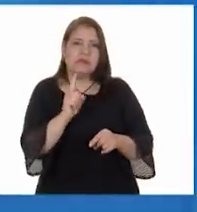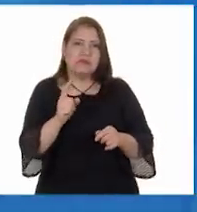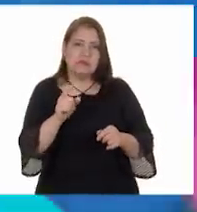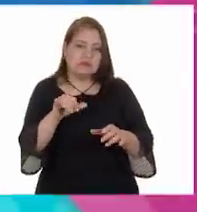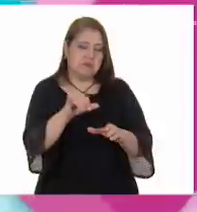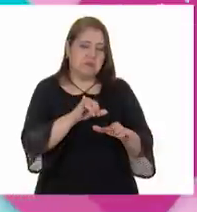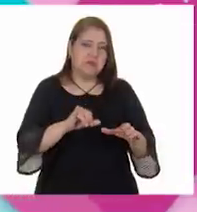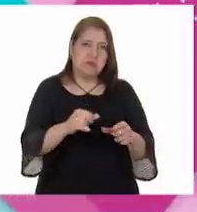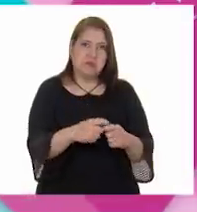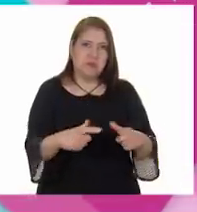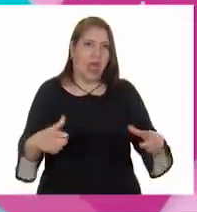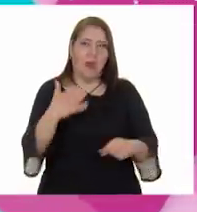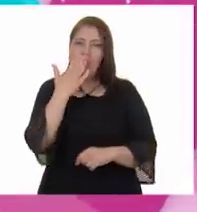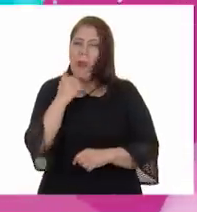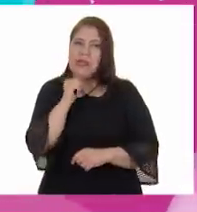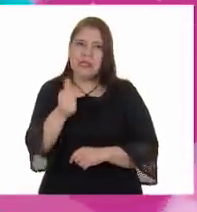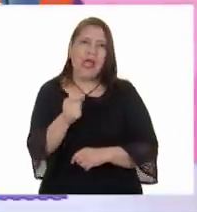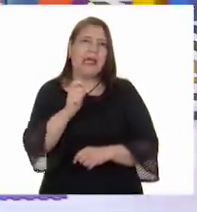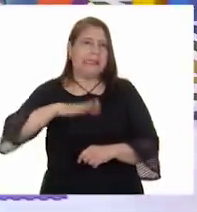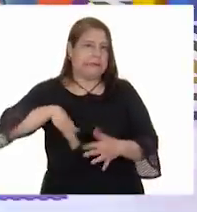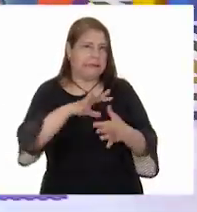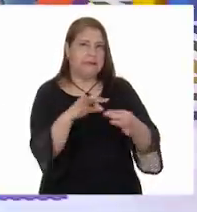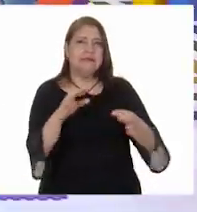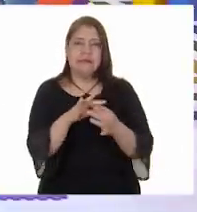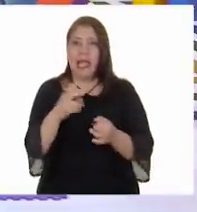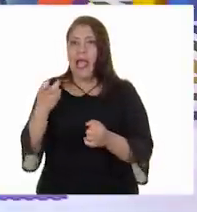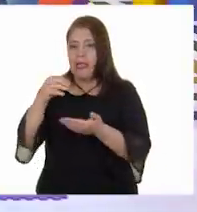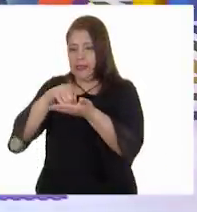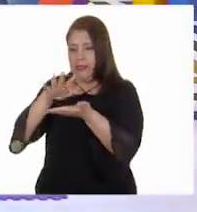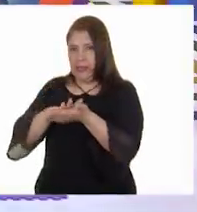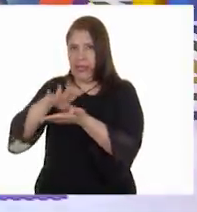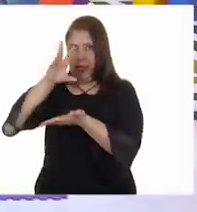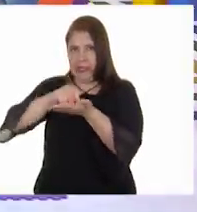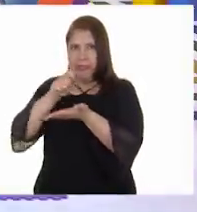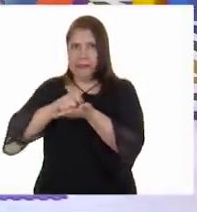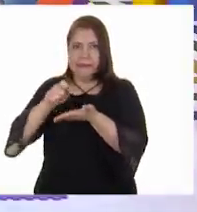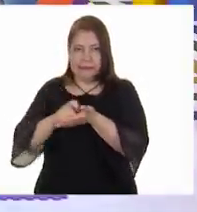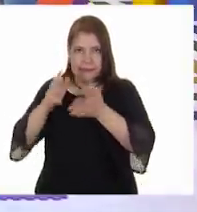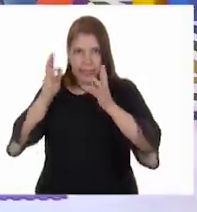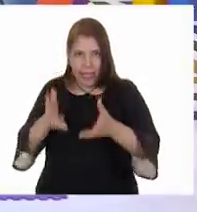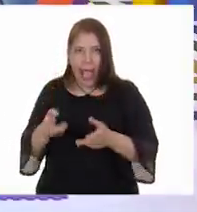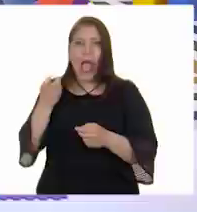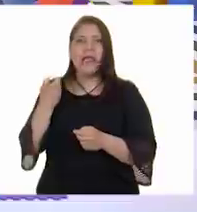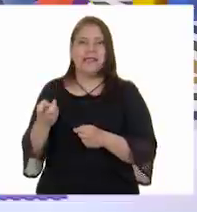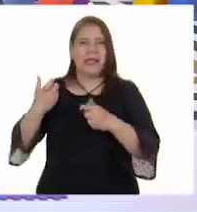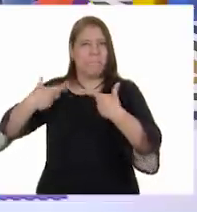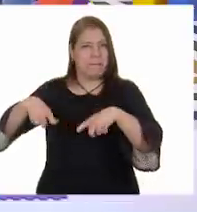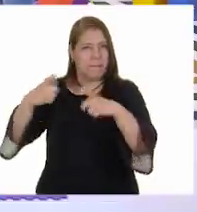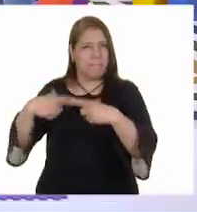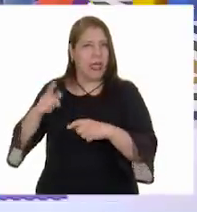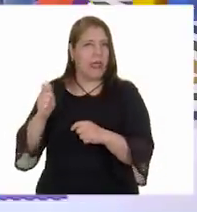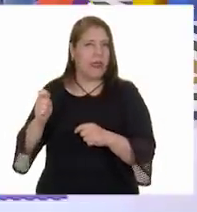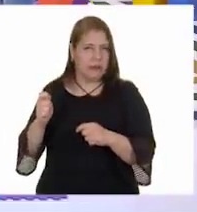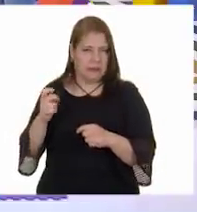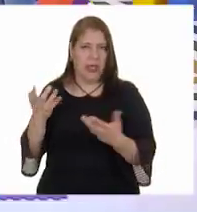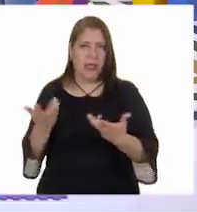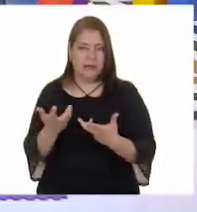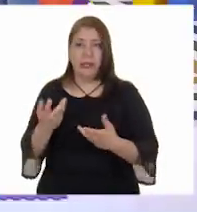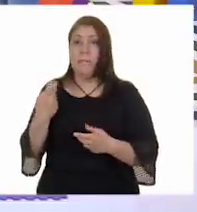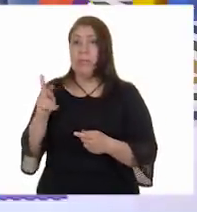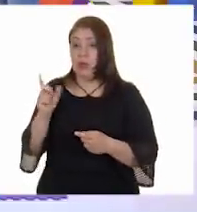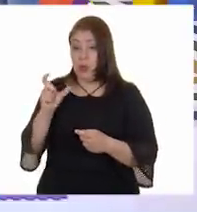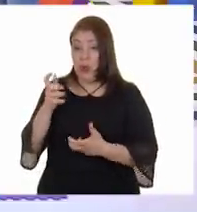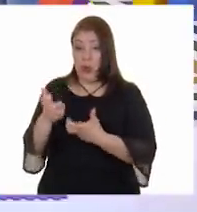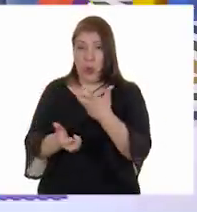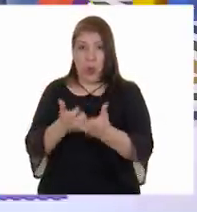estábamos comentando hace un momento. Entonces, hasta aquí ya lleva nuestro registro y estamos viendo el proceso de esta masa de hotcakes. Pero una vez que ya se